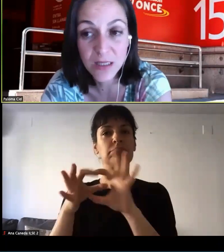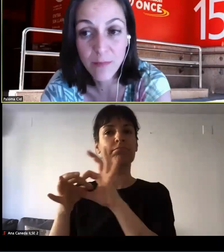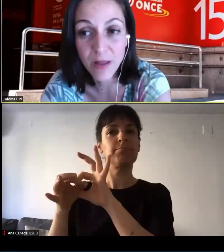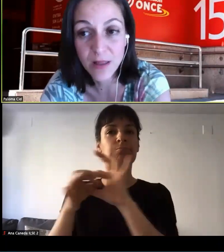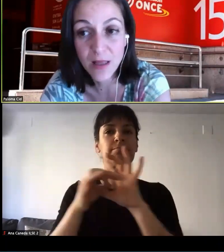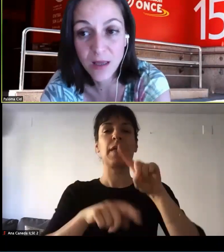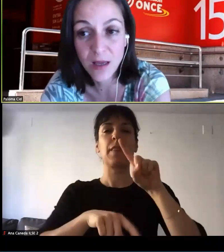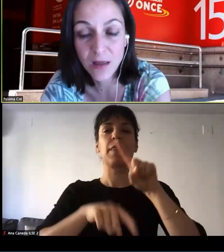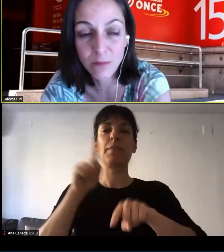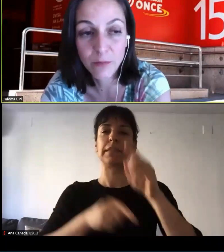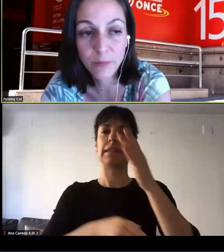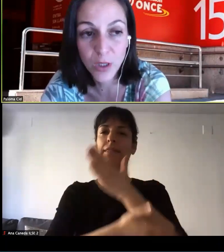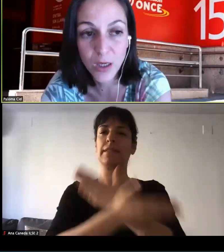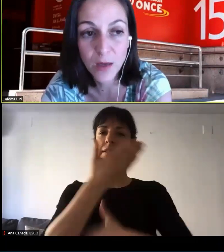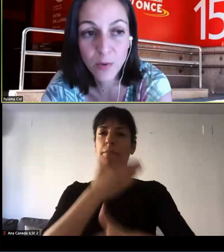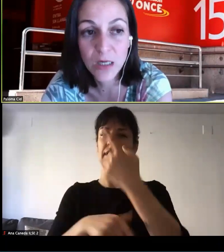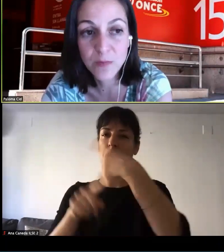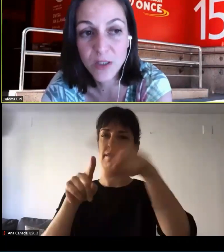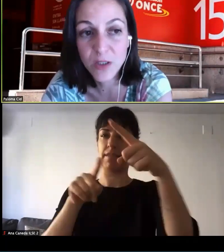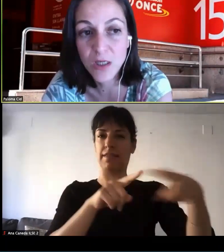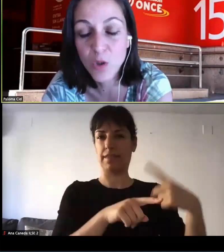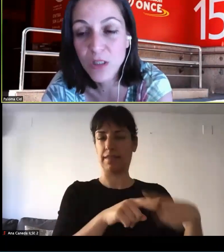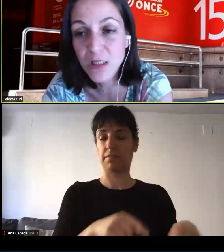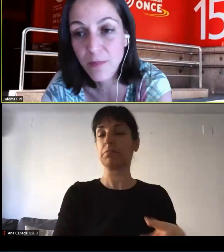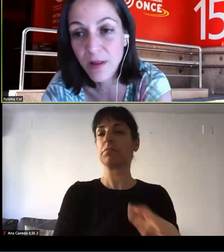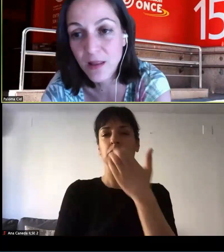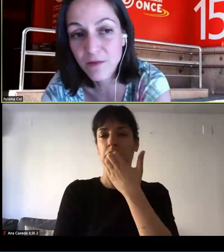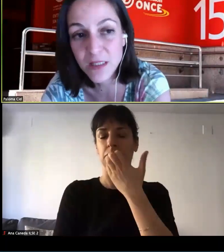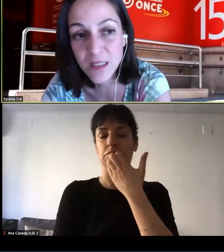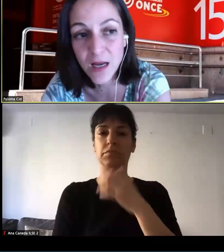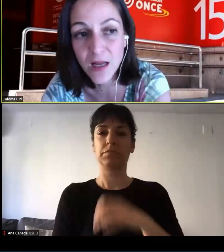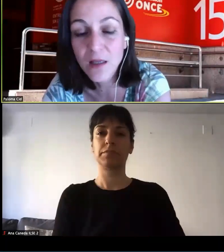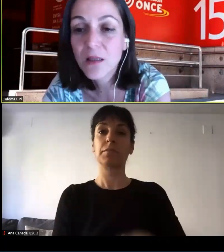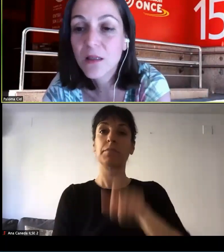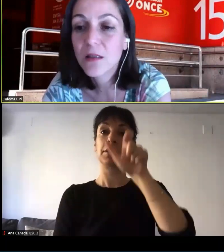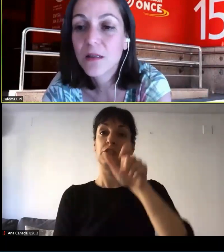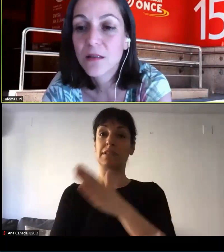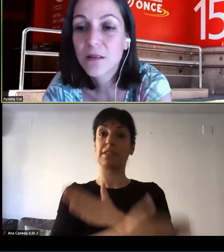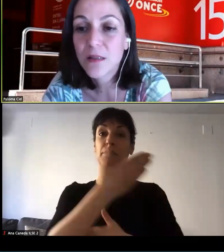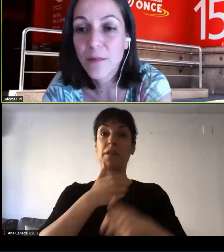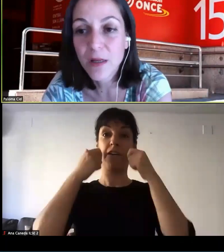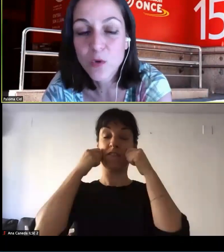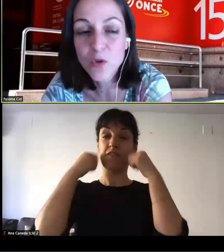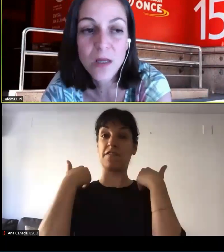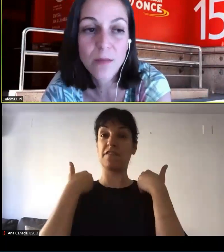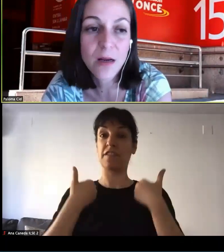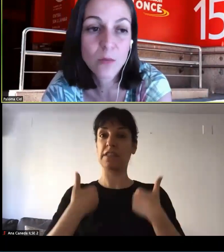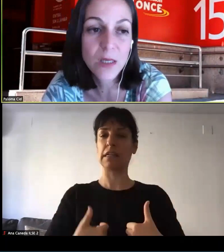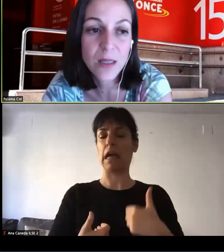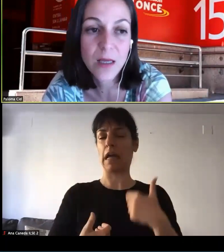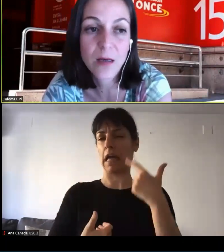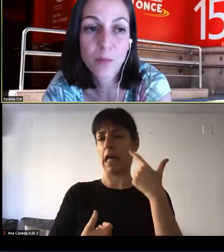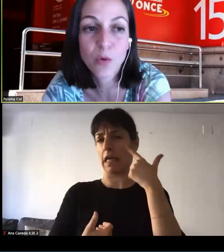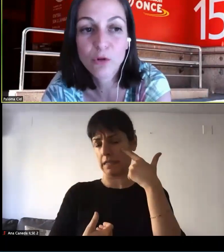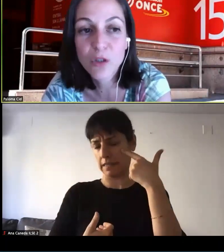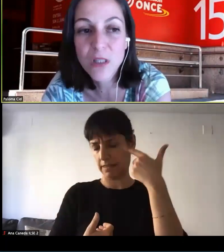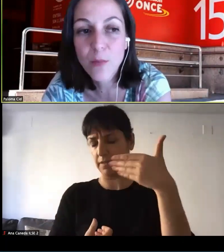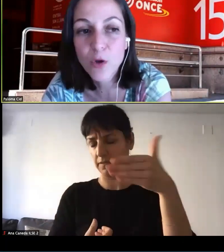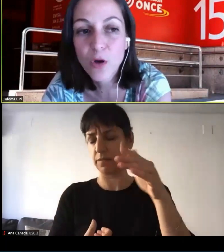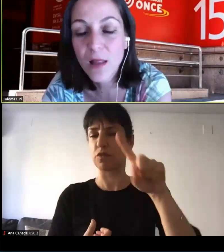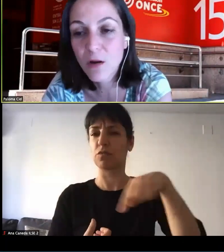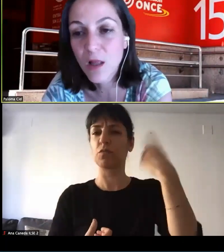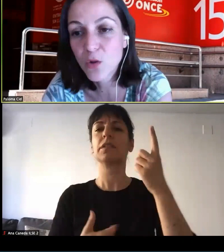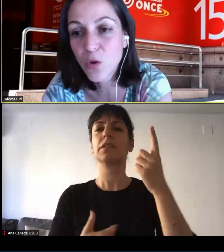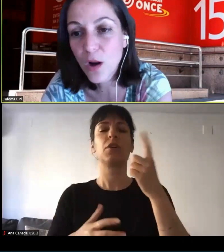de discapacidad que hay. Por ejemplo, las personas con discapacidad física ya veremos que van a utilizar productos de